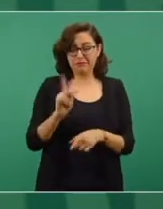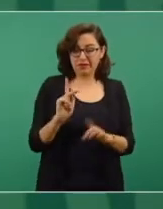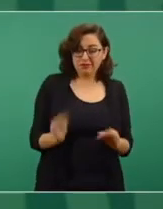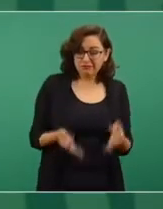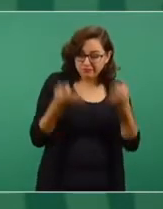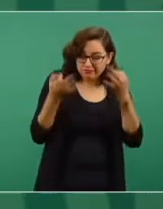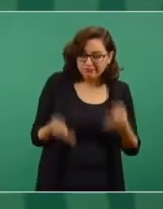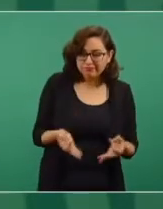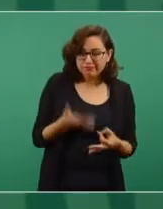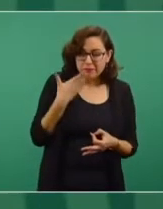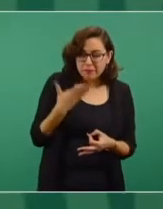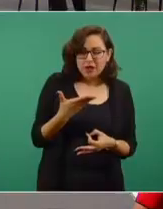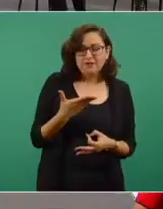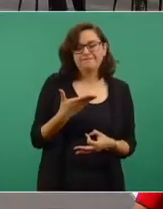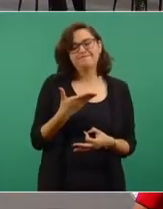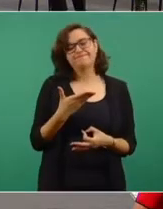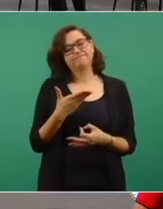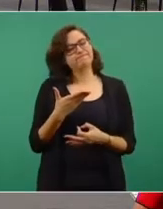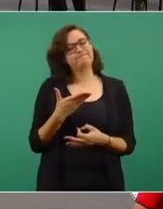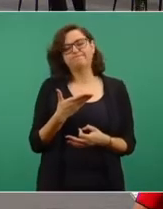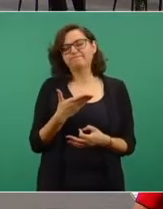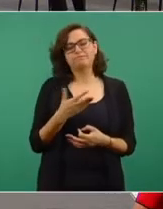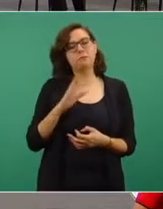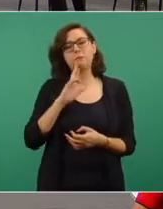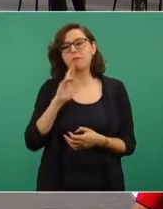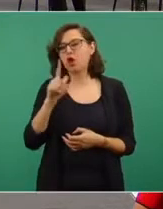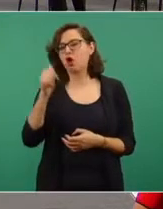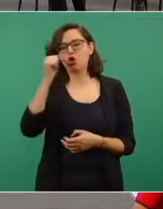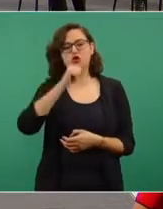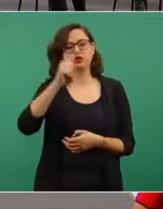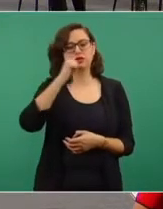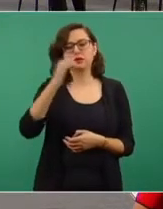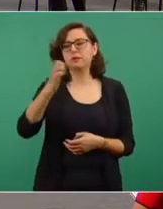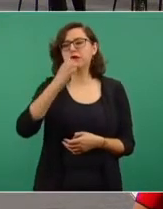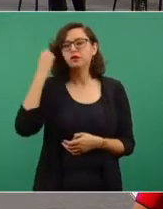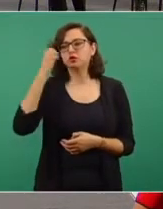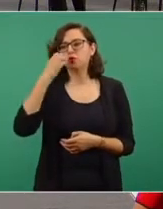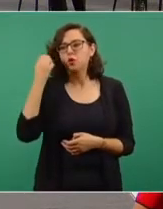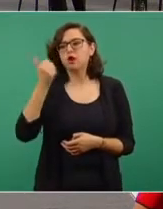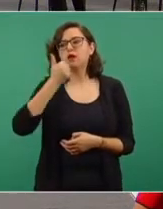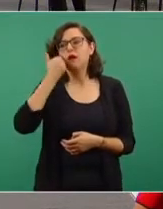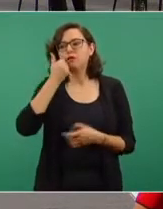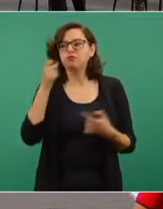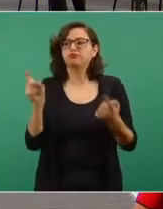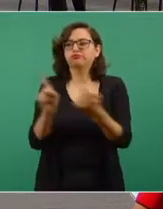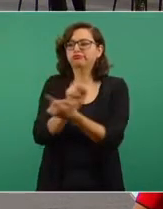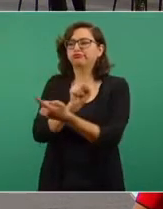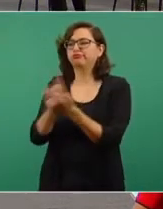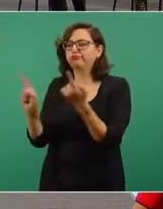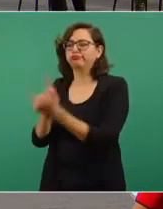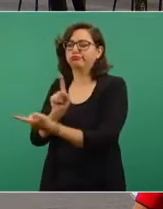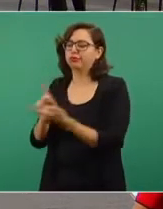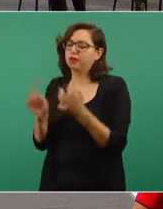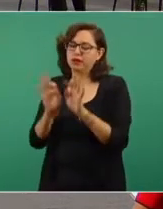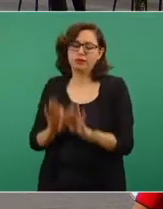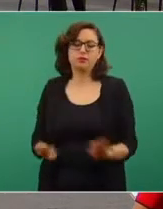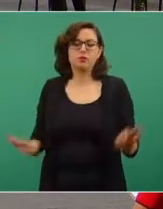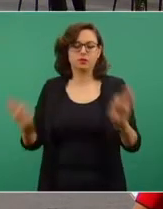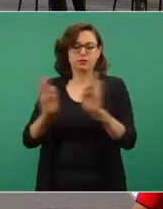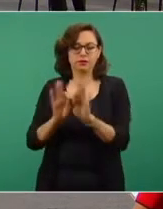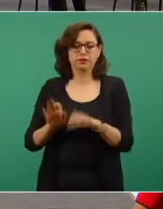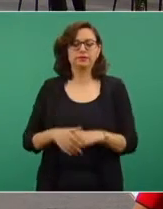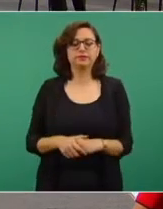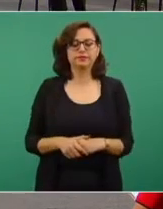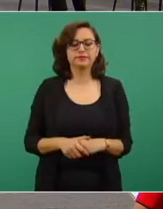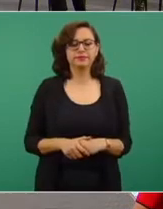la oportunidad de el contacto directo de los educandos, las educandas con los mentores.